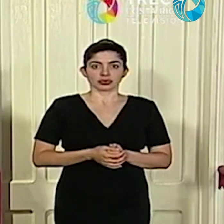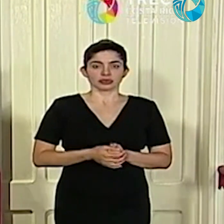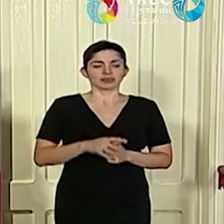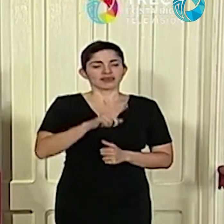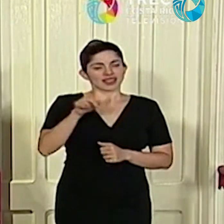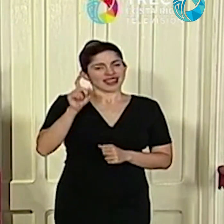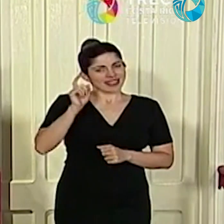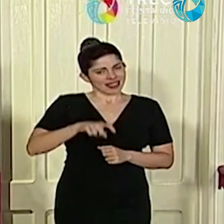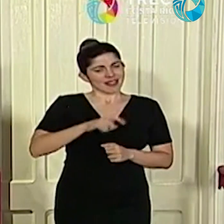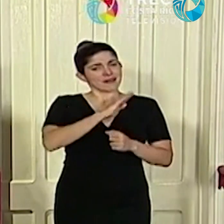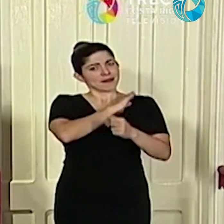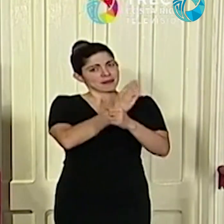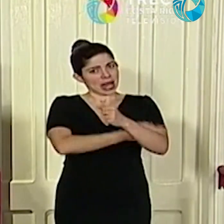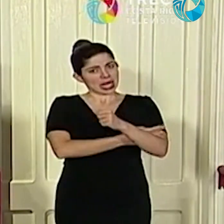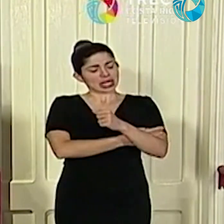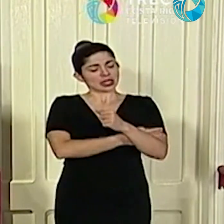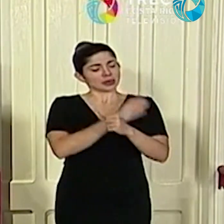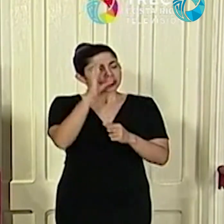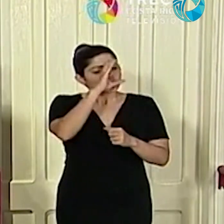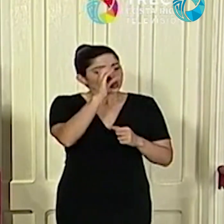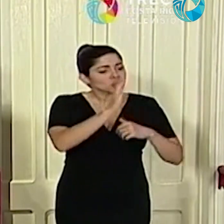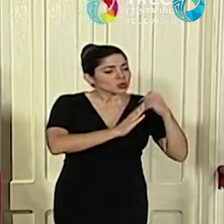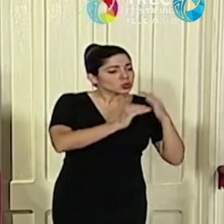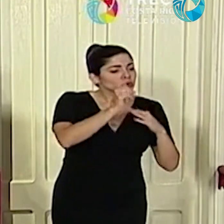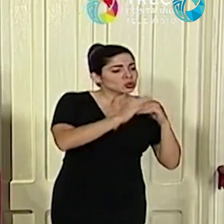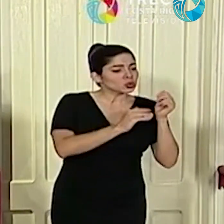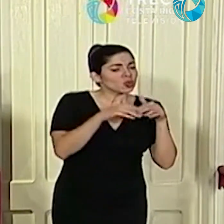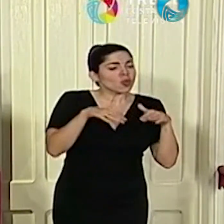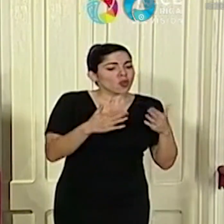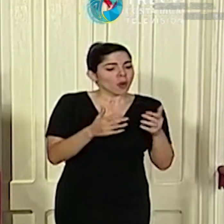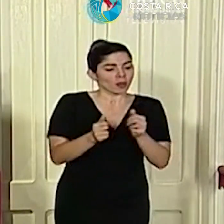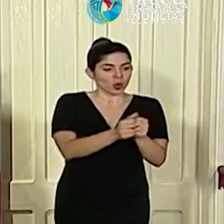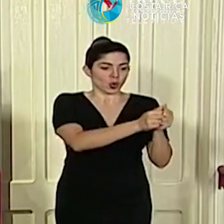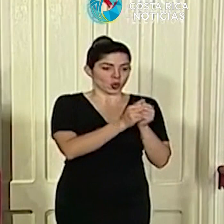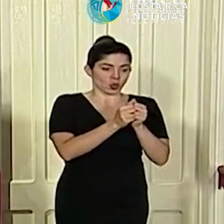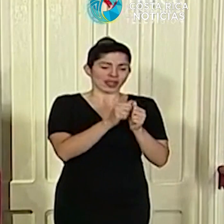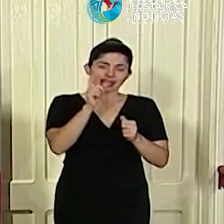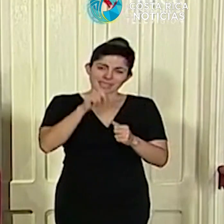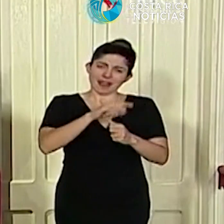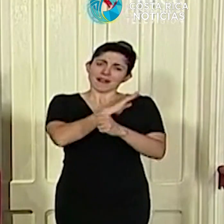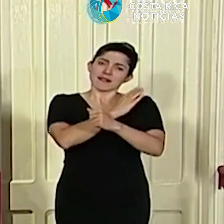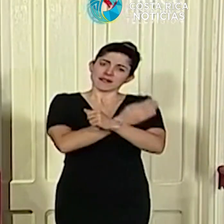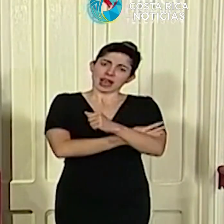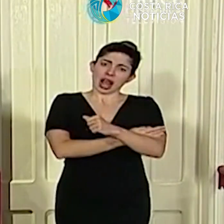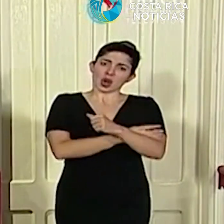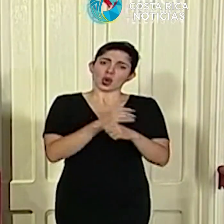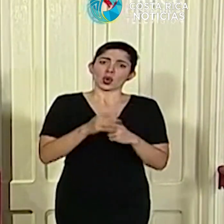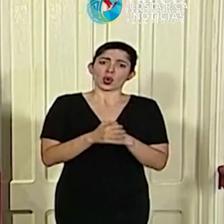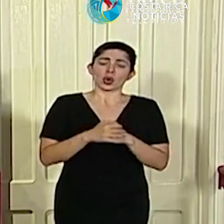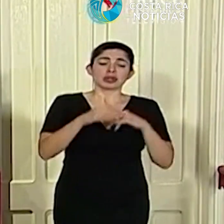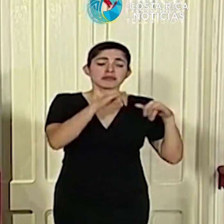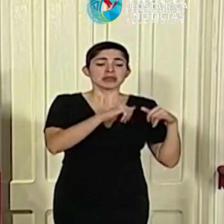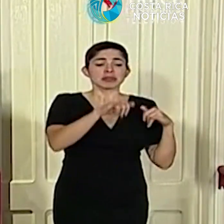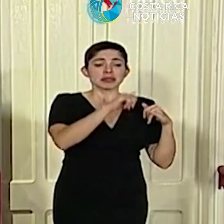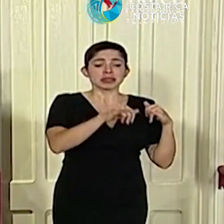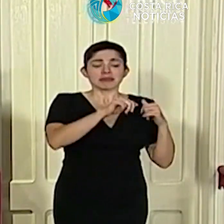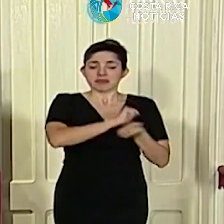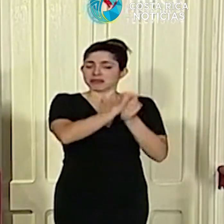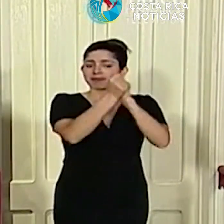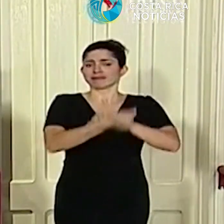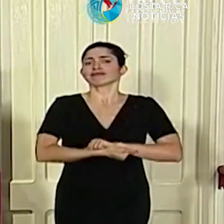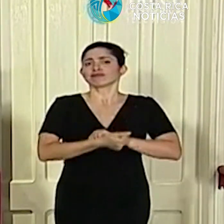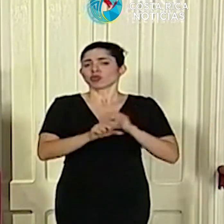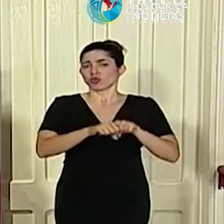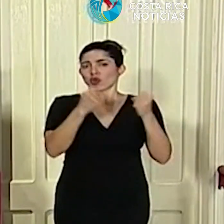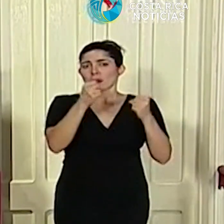tengamos ese valor de construir juntas y juntos, tengamos ese valor de romper el status quo.